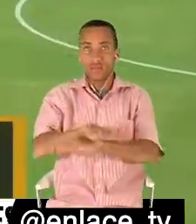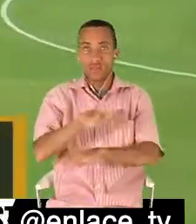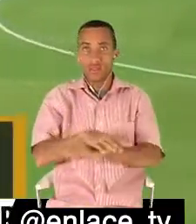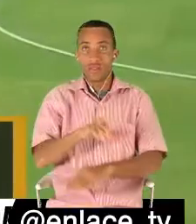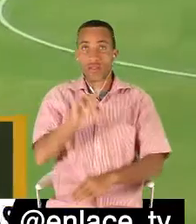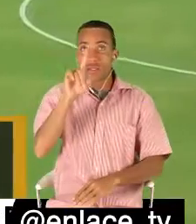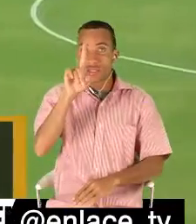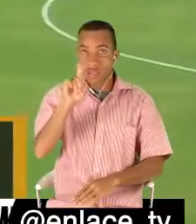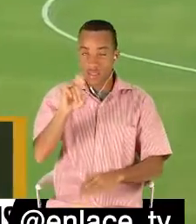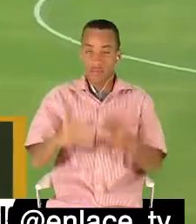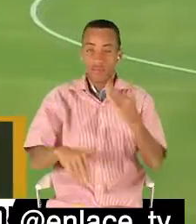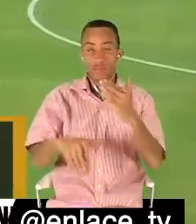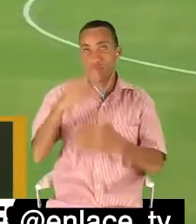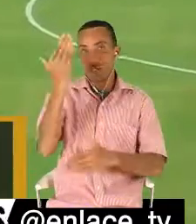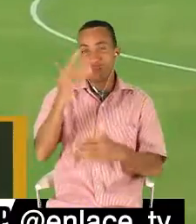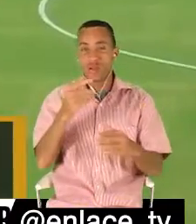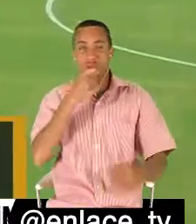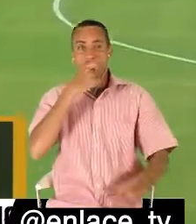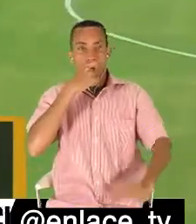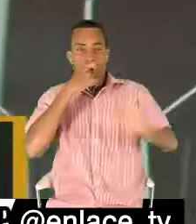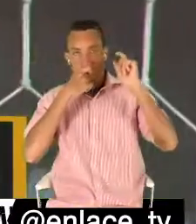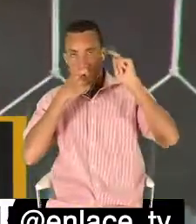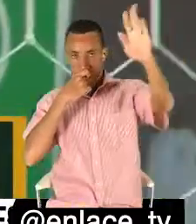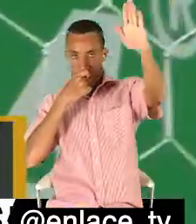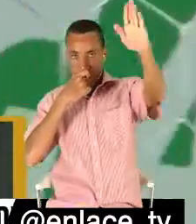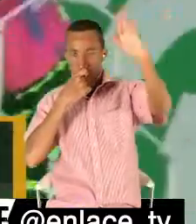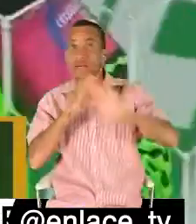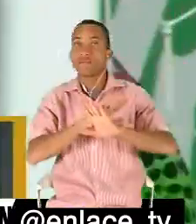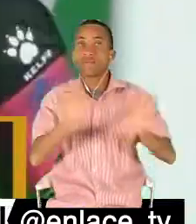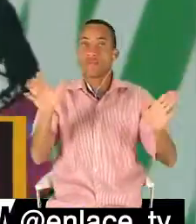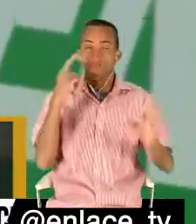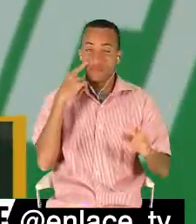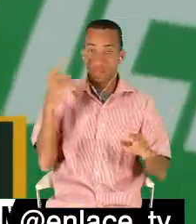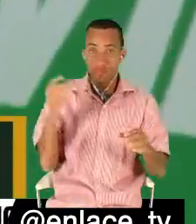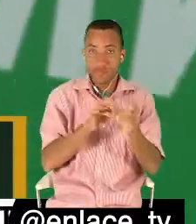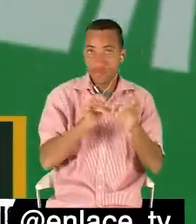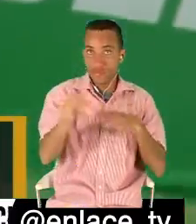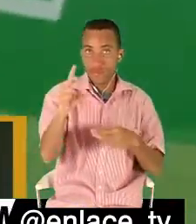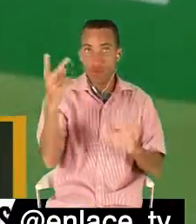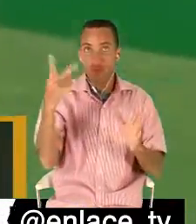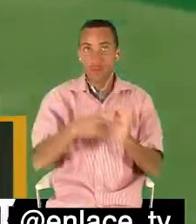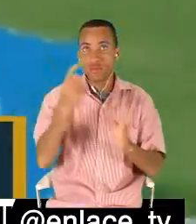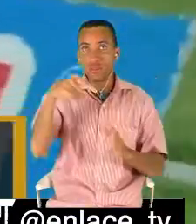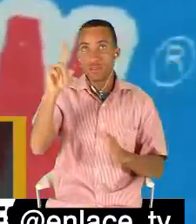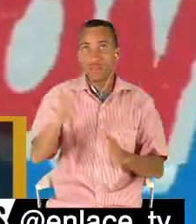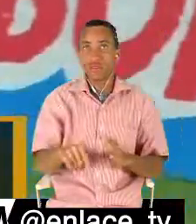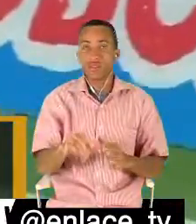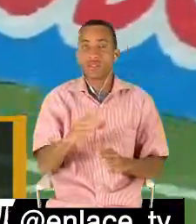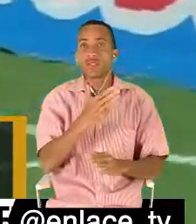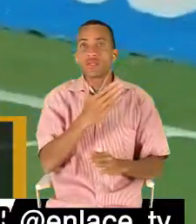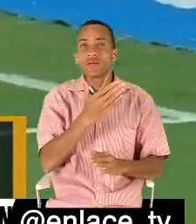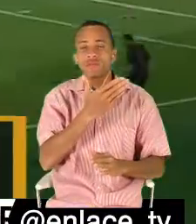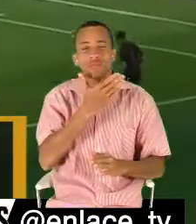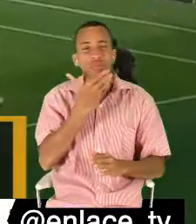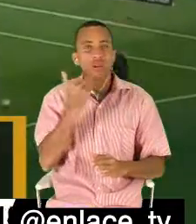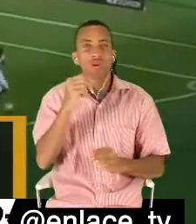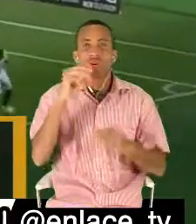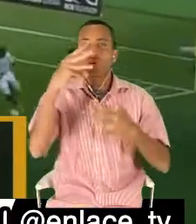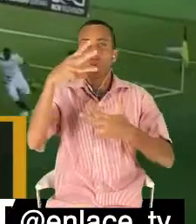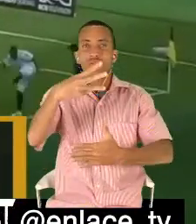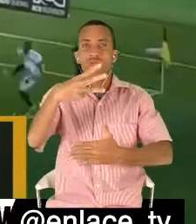6 sonará el pitazo inicial de la última fecha de la Liga Águila 2016, antes de conocerse los 8 mejores del fútbol profesional